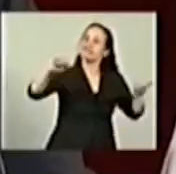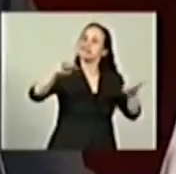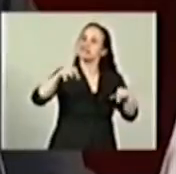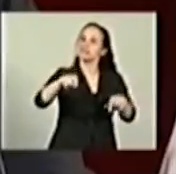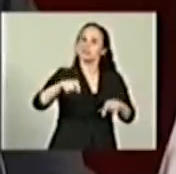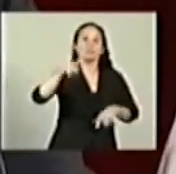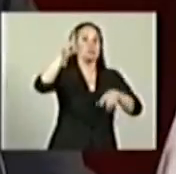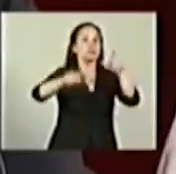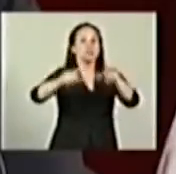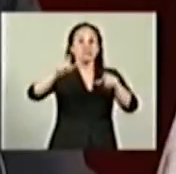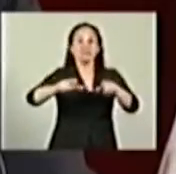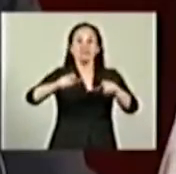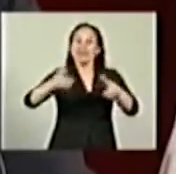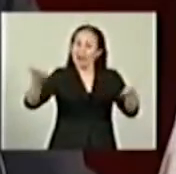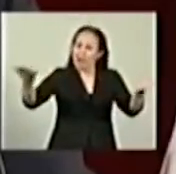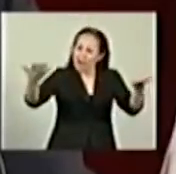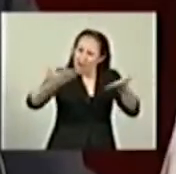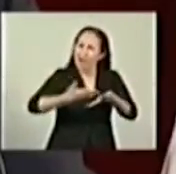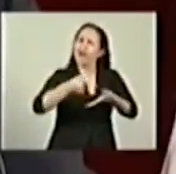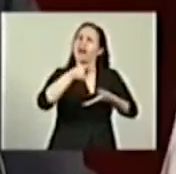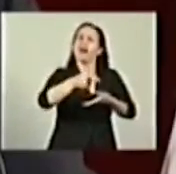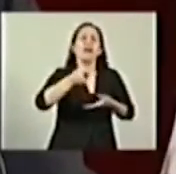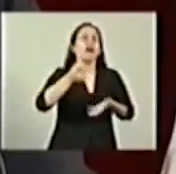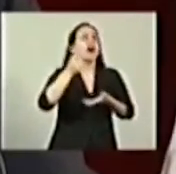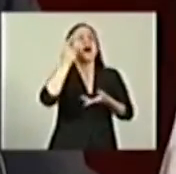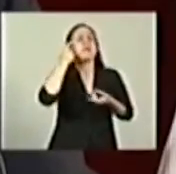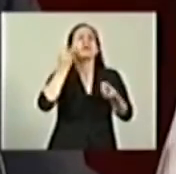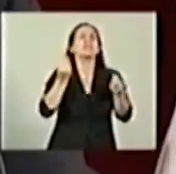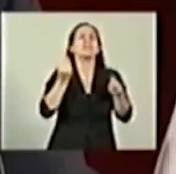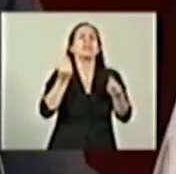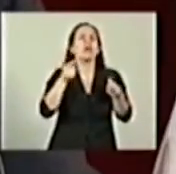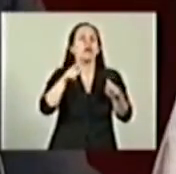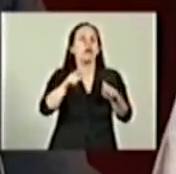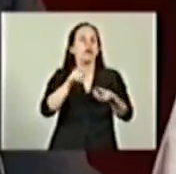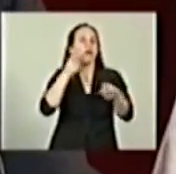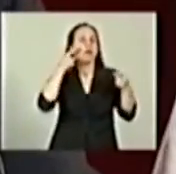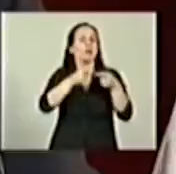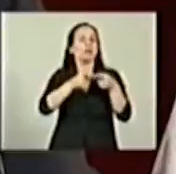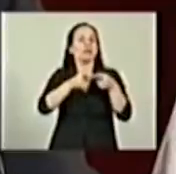Convoco a todos a aprender el arte del acuerdo.